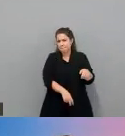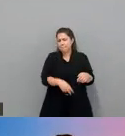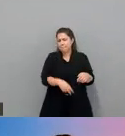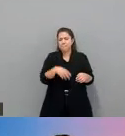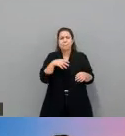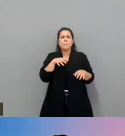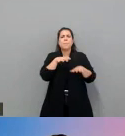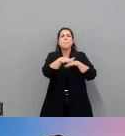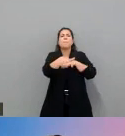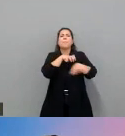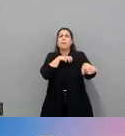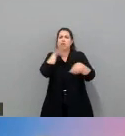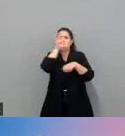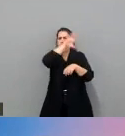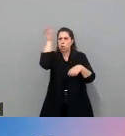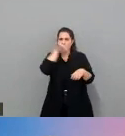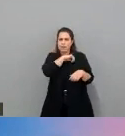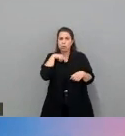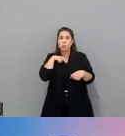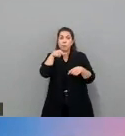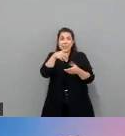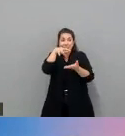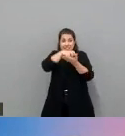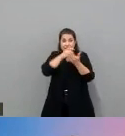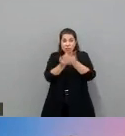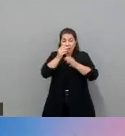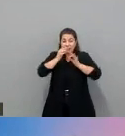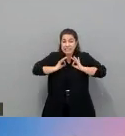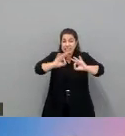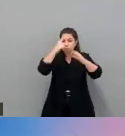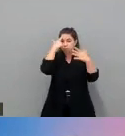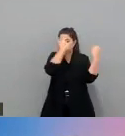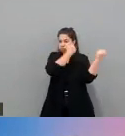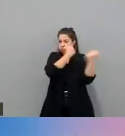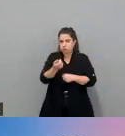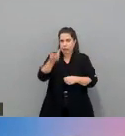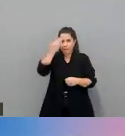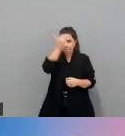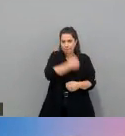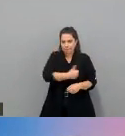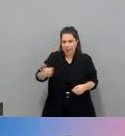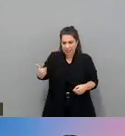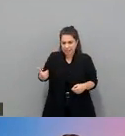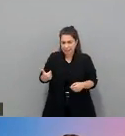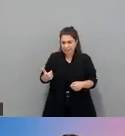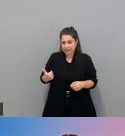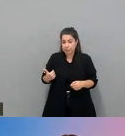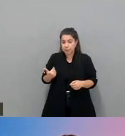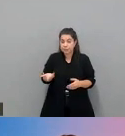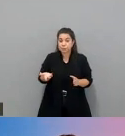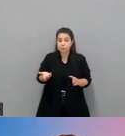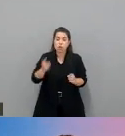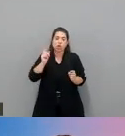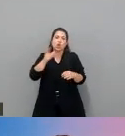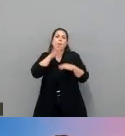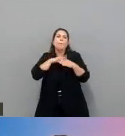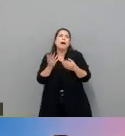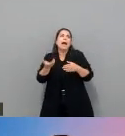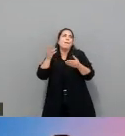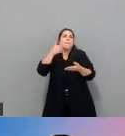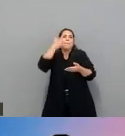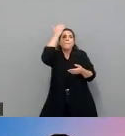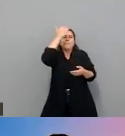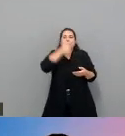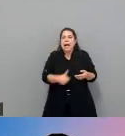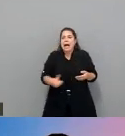día especializados en parálisis cerebral. En dependencia sabéis que hay no solo hay parálisis cerebral y patología